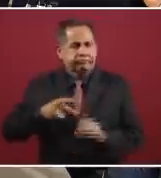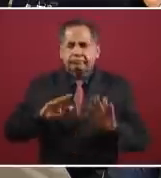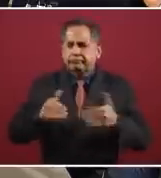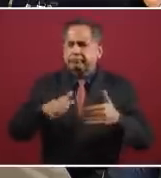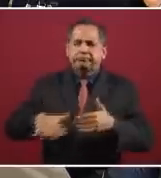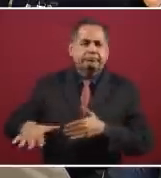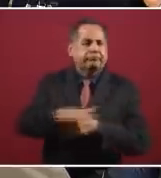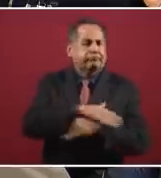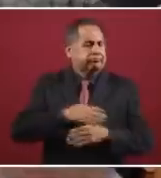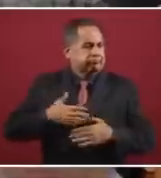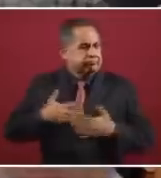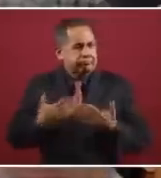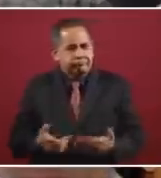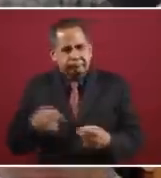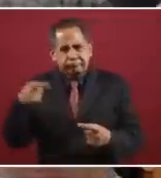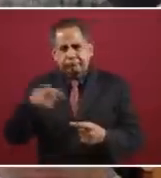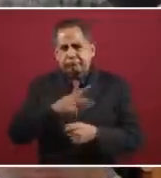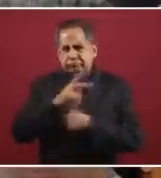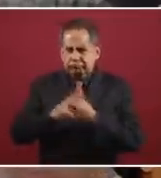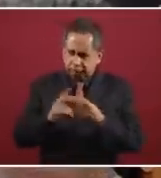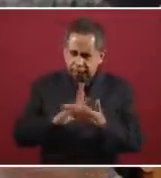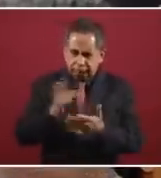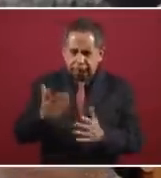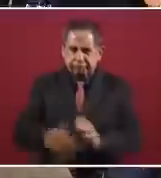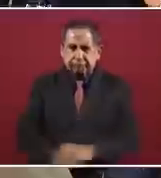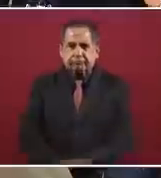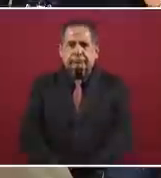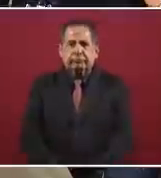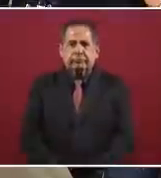tenga confianza en este gran país? Gracias.